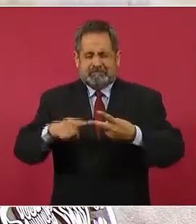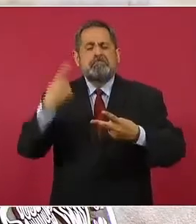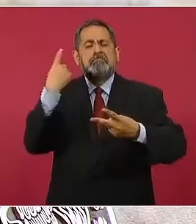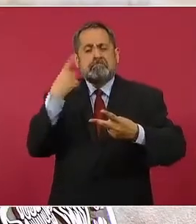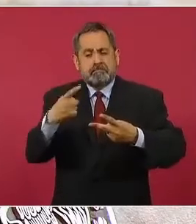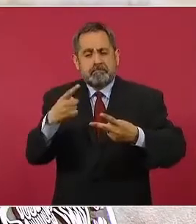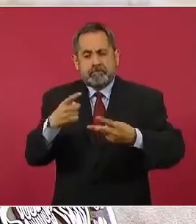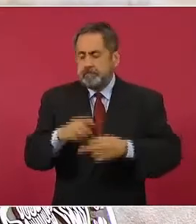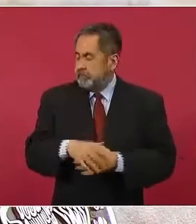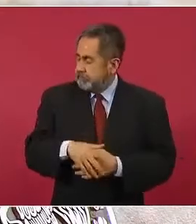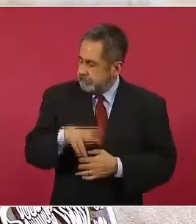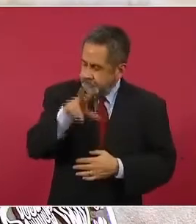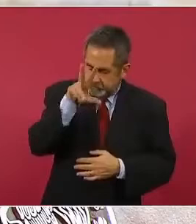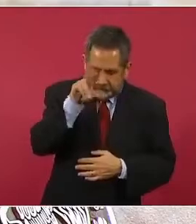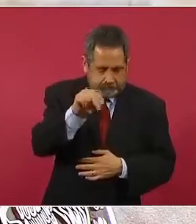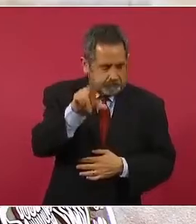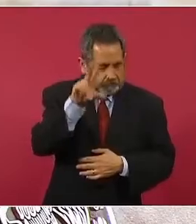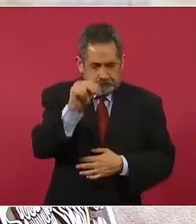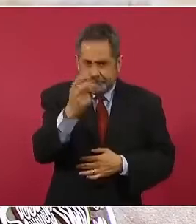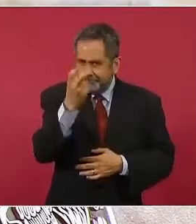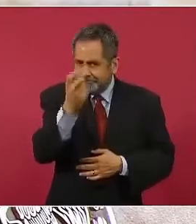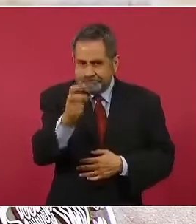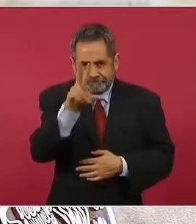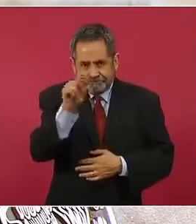Y los